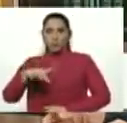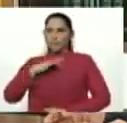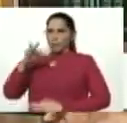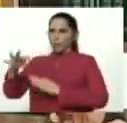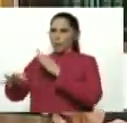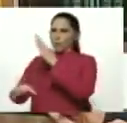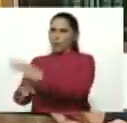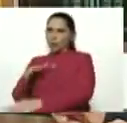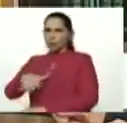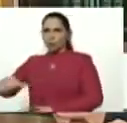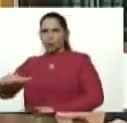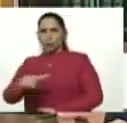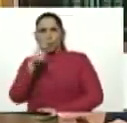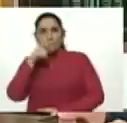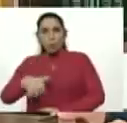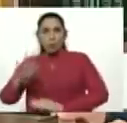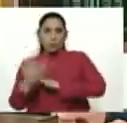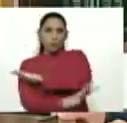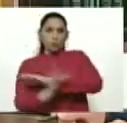a toda la población fronteriza,